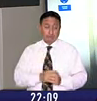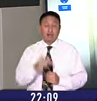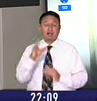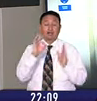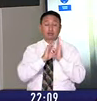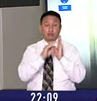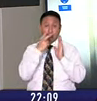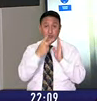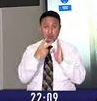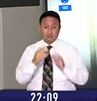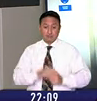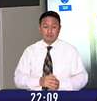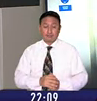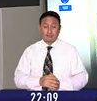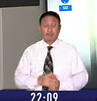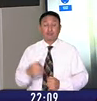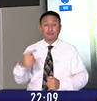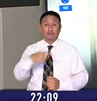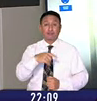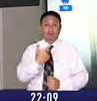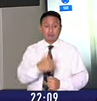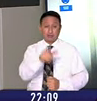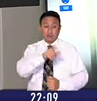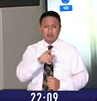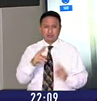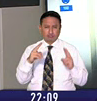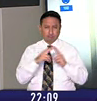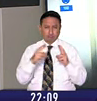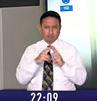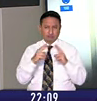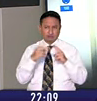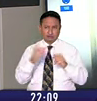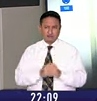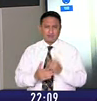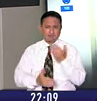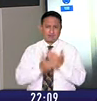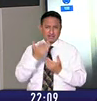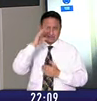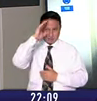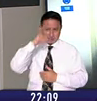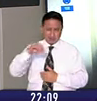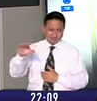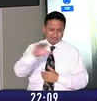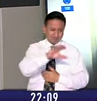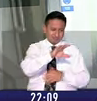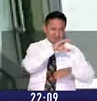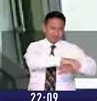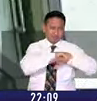redes sociales. Su fama fue clave para ser ubicados por los uniformados.